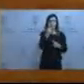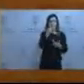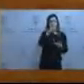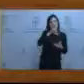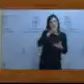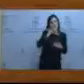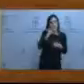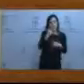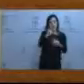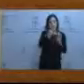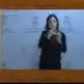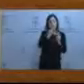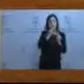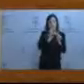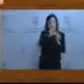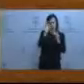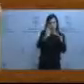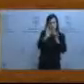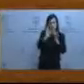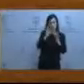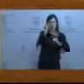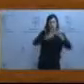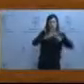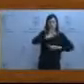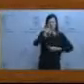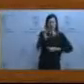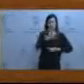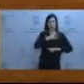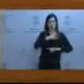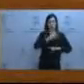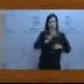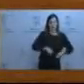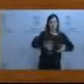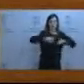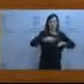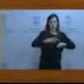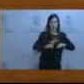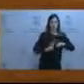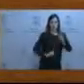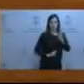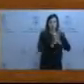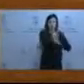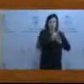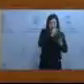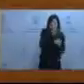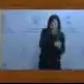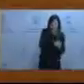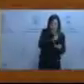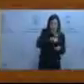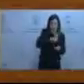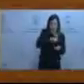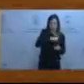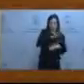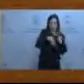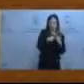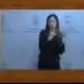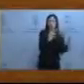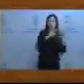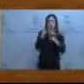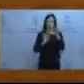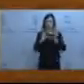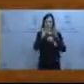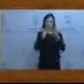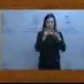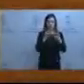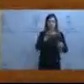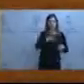fibrilación ventricular, se puede salvar la vida, se puede recuperar el ritmo cardíaco hasta en un 90% de las ocasiones.